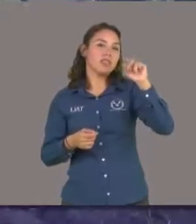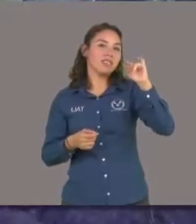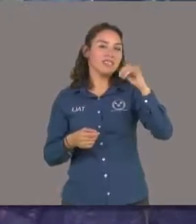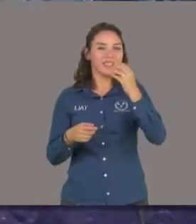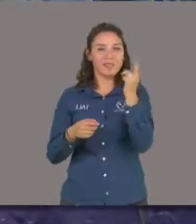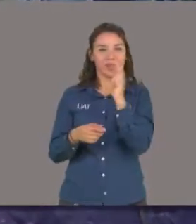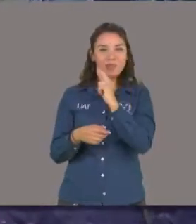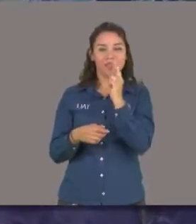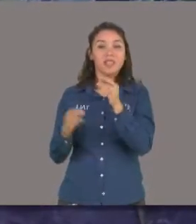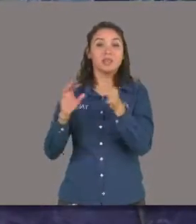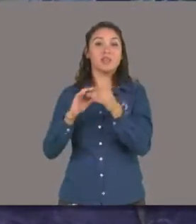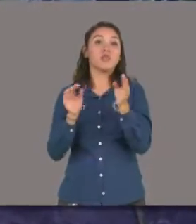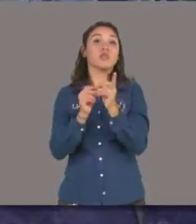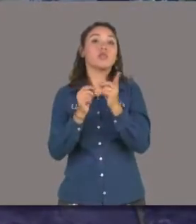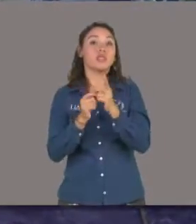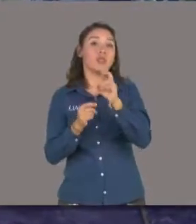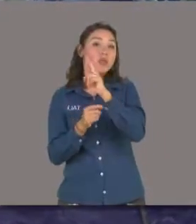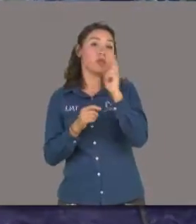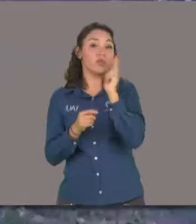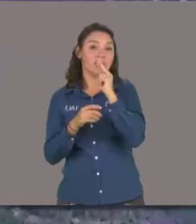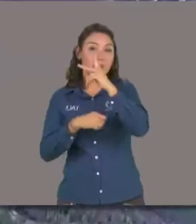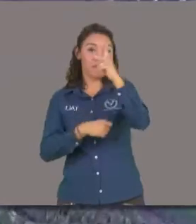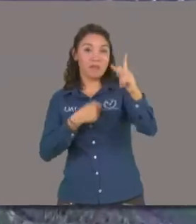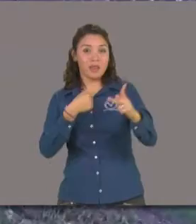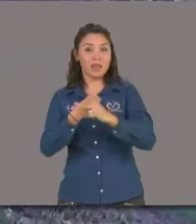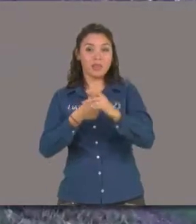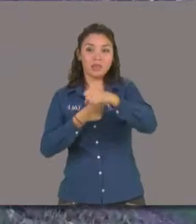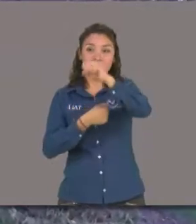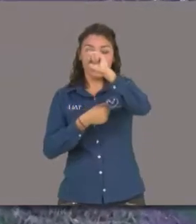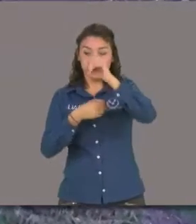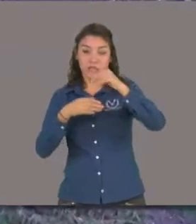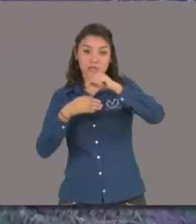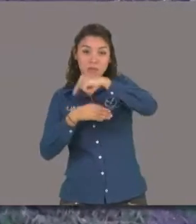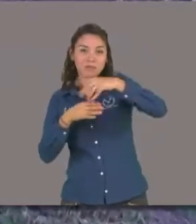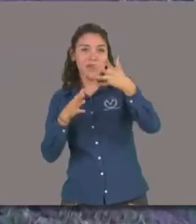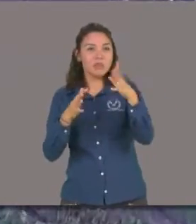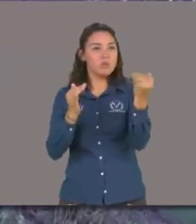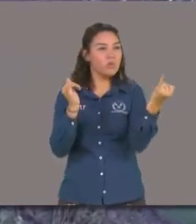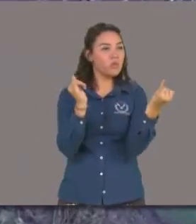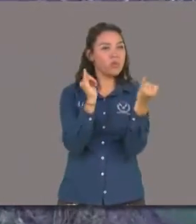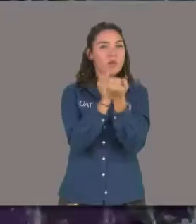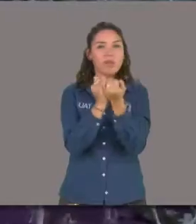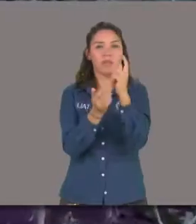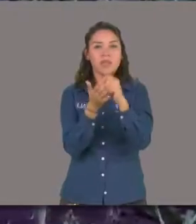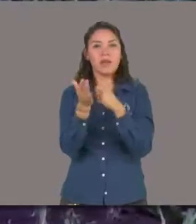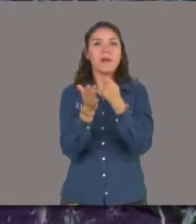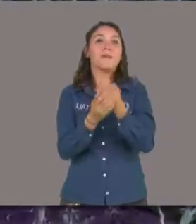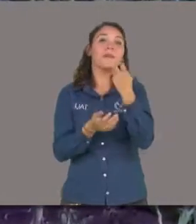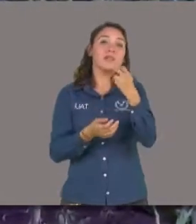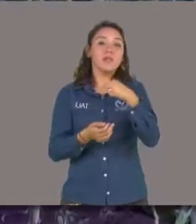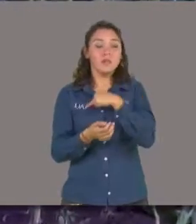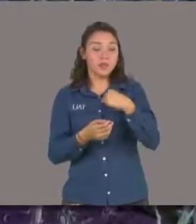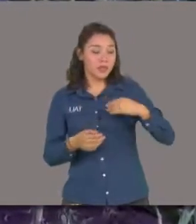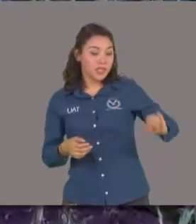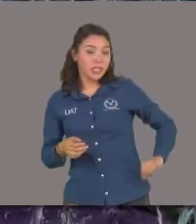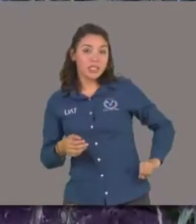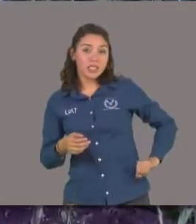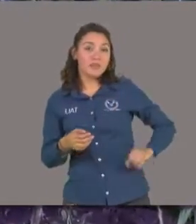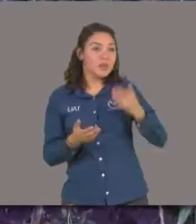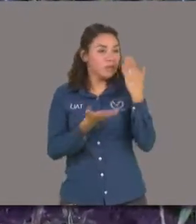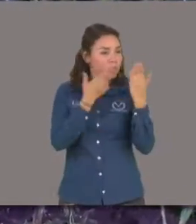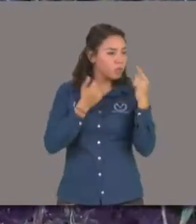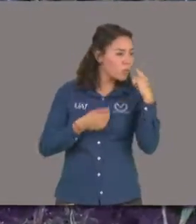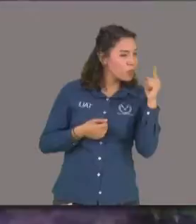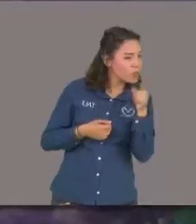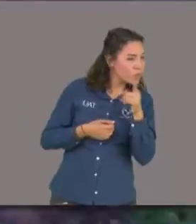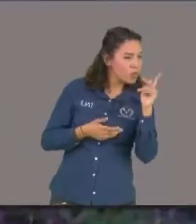universidad, así como los métodos que se han creado para su control. Konstantin Grevenikov dijo que la parte sur de Rusia tiene